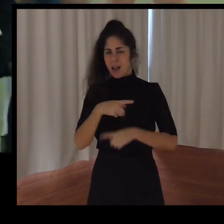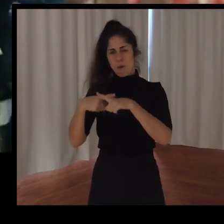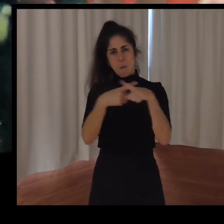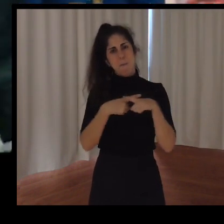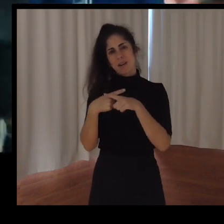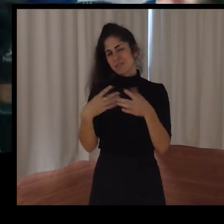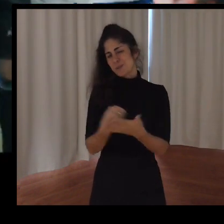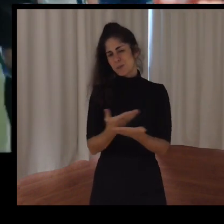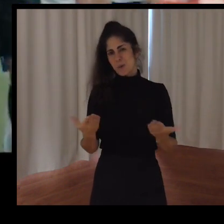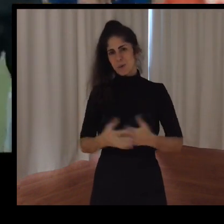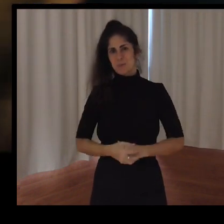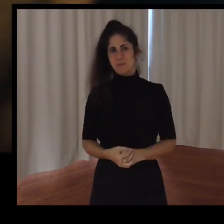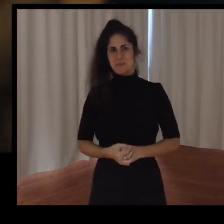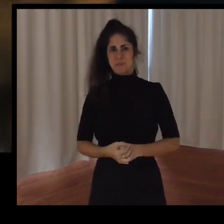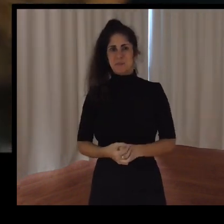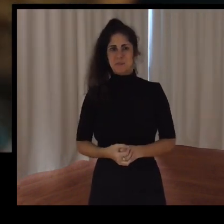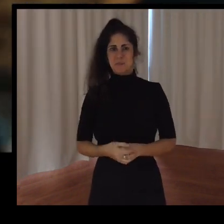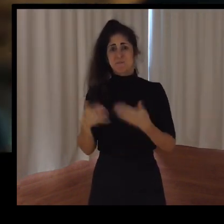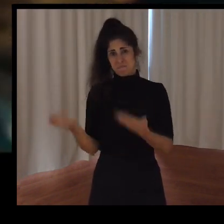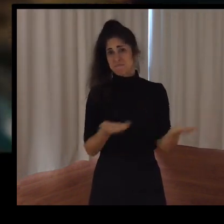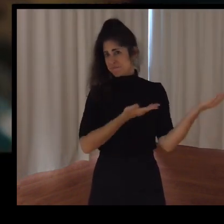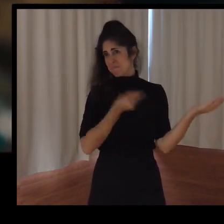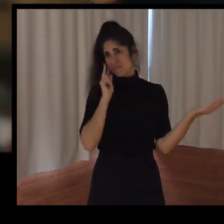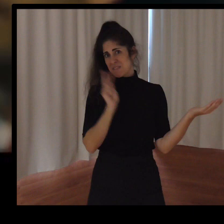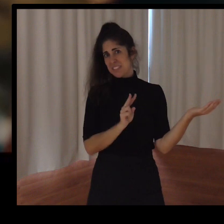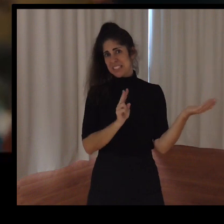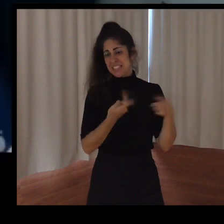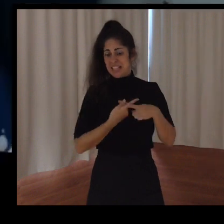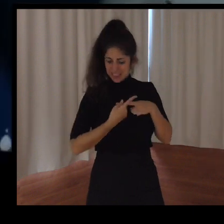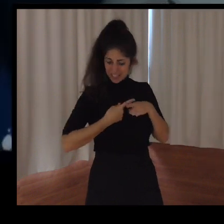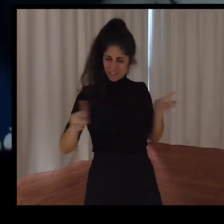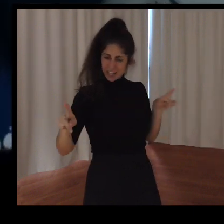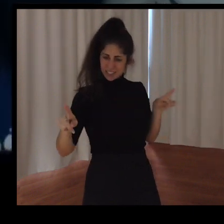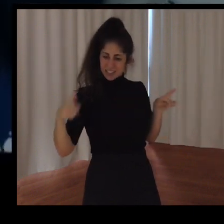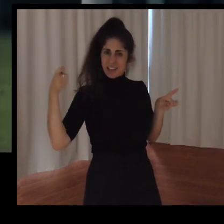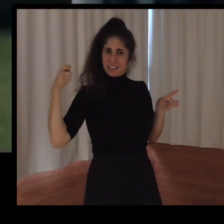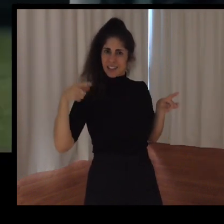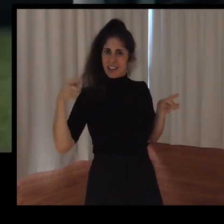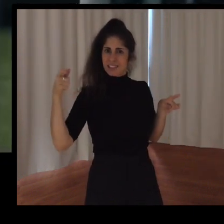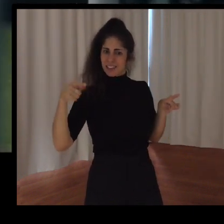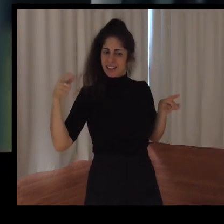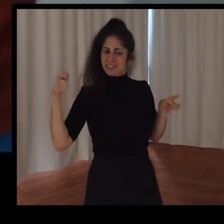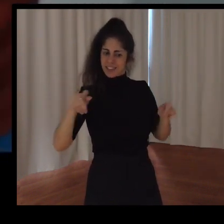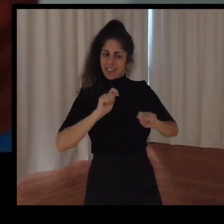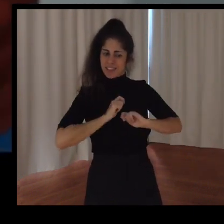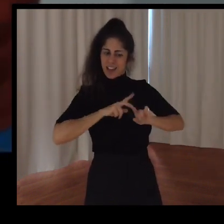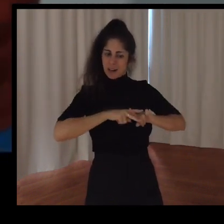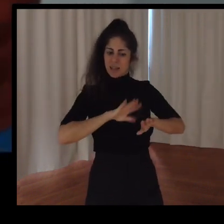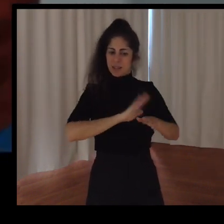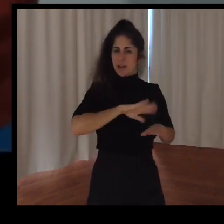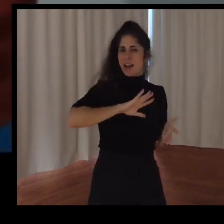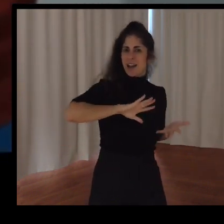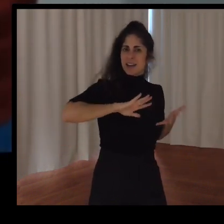Como veis, la diferencia es en muchas ocasiones una herramienta transformadora. Algo